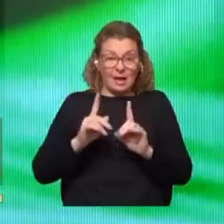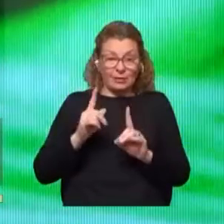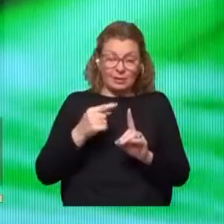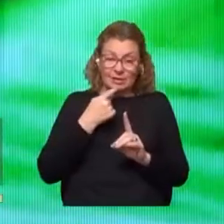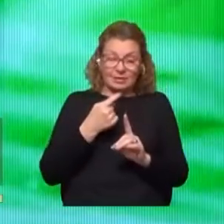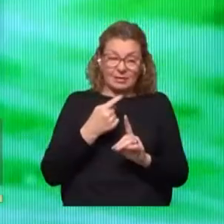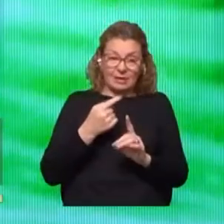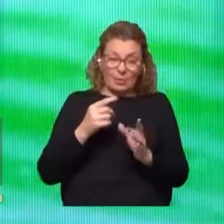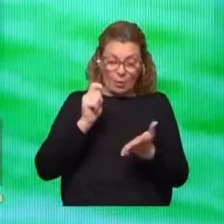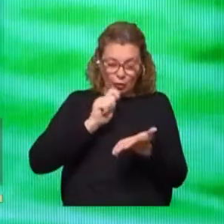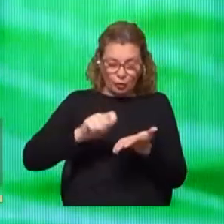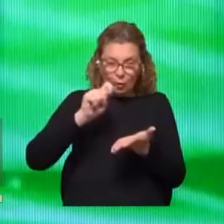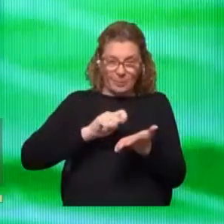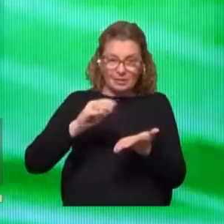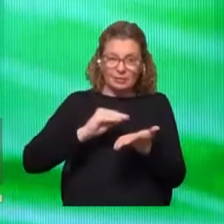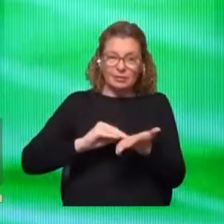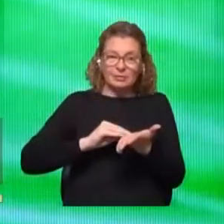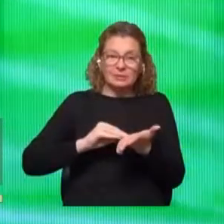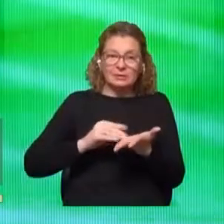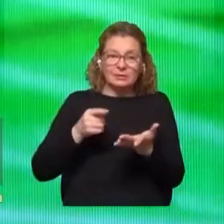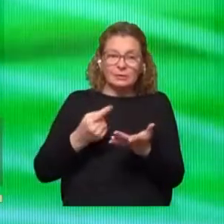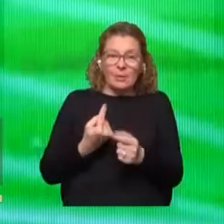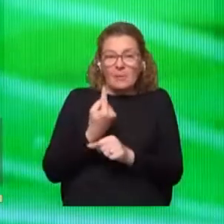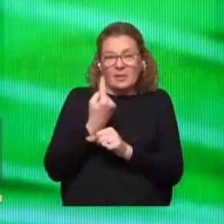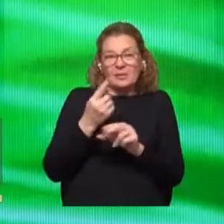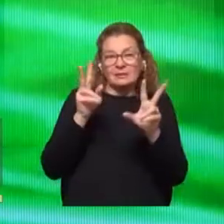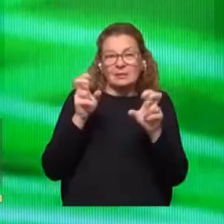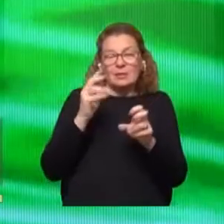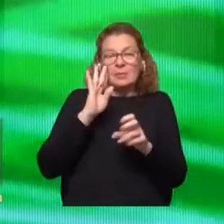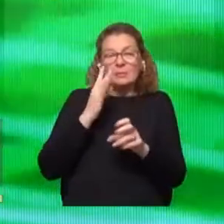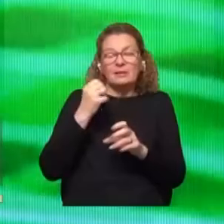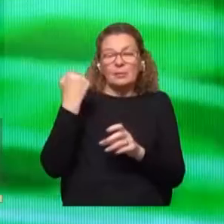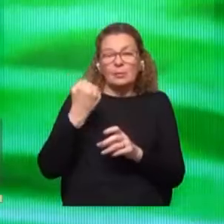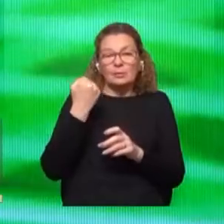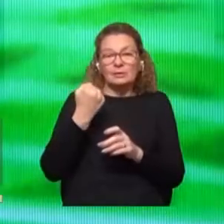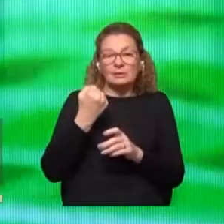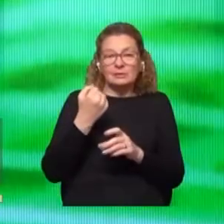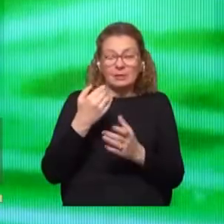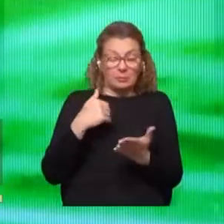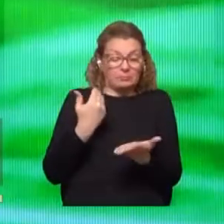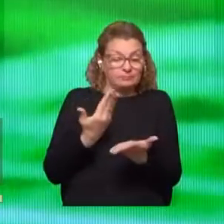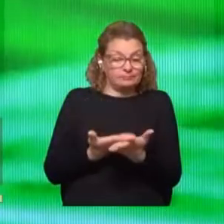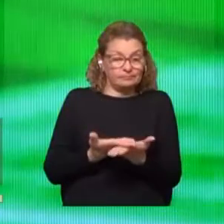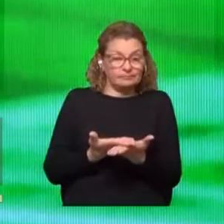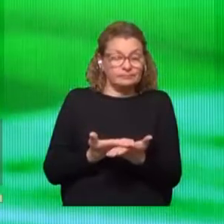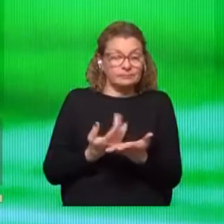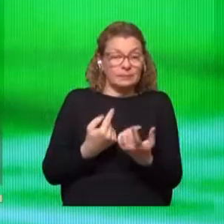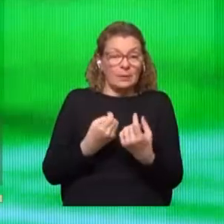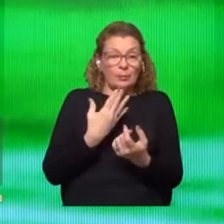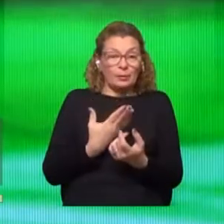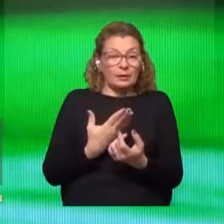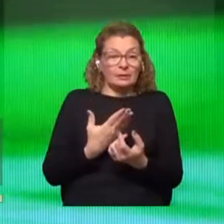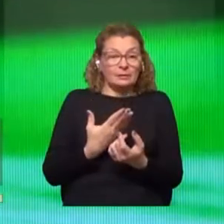producía como documentación en la administración Este es un primer tema que me parece que es importante que lo tengamos presente porque porque